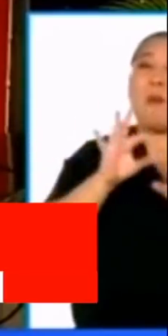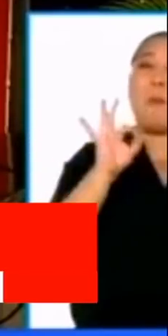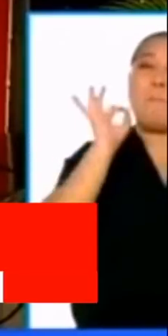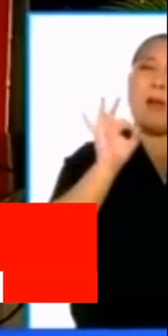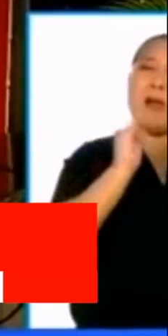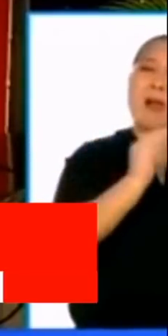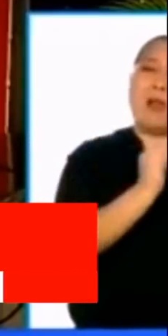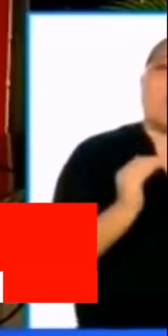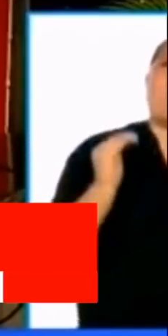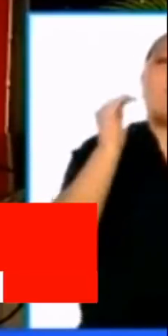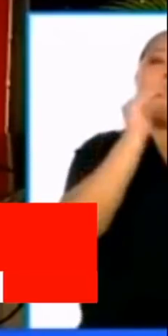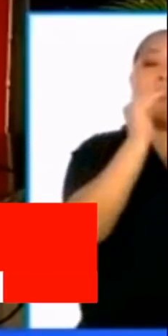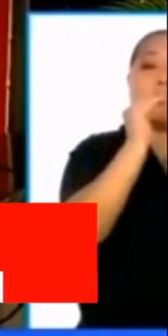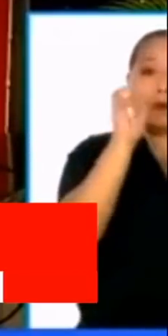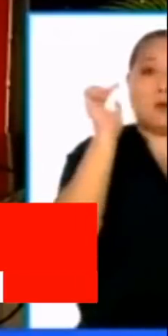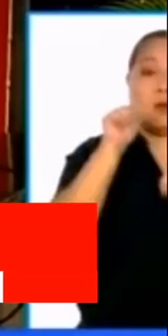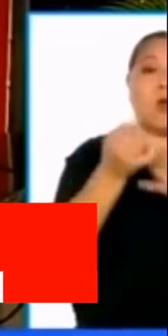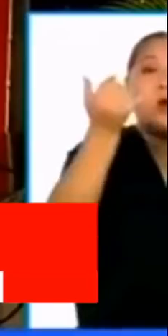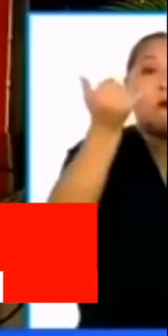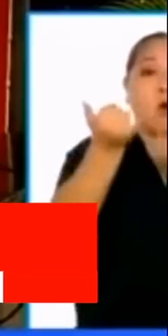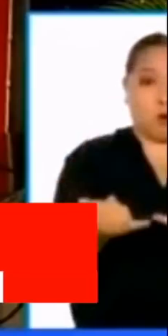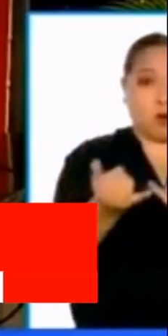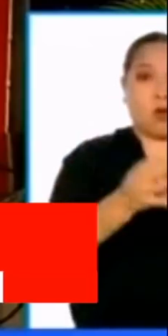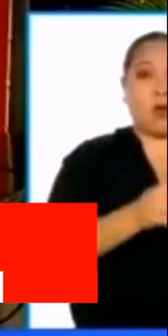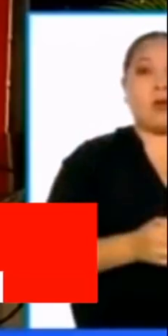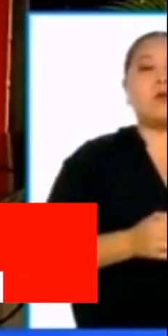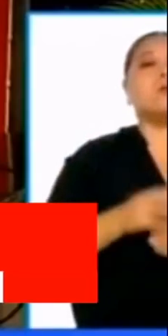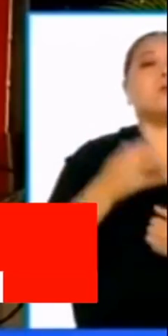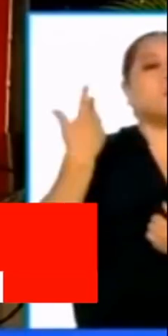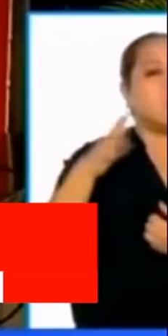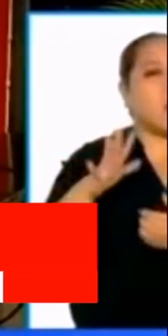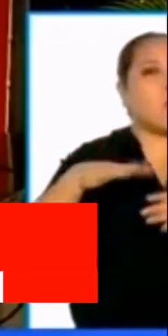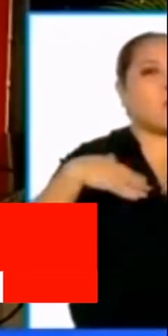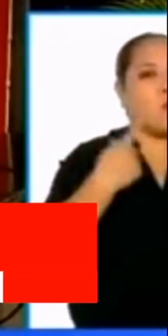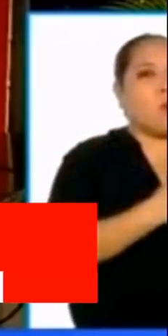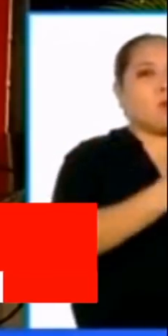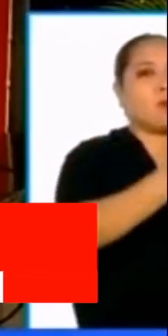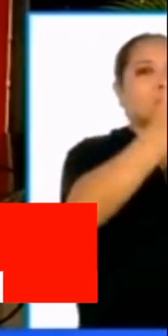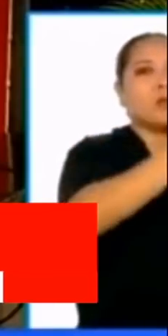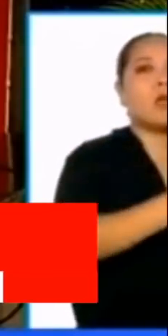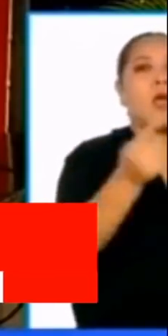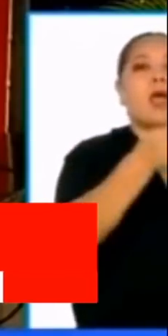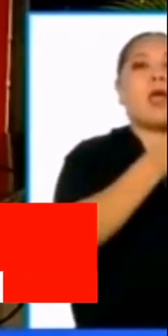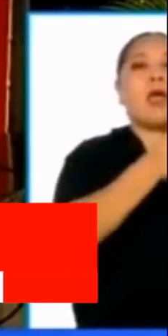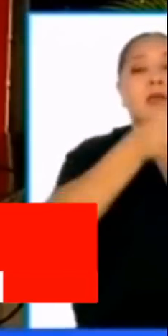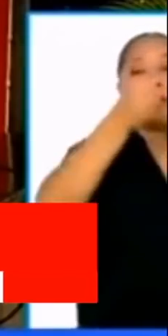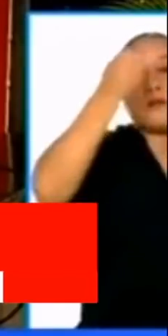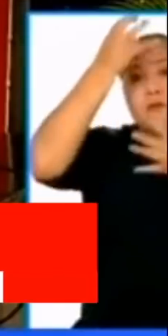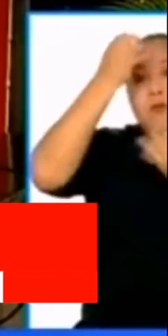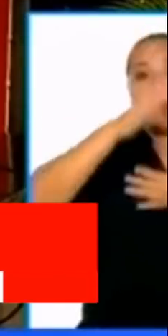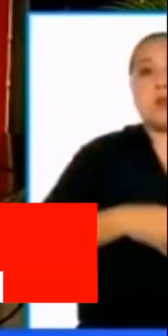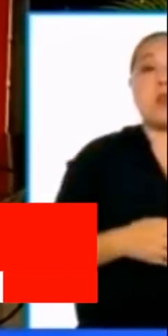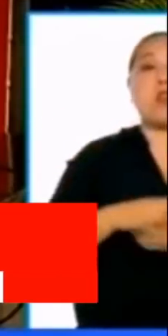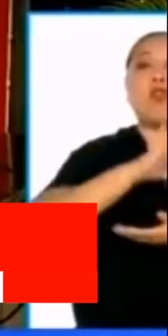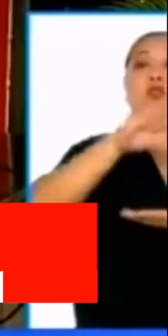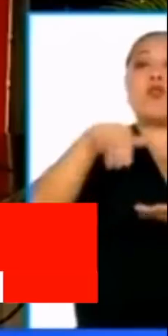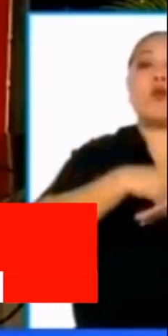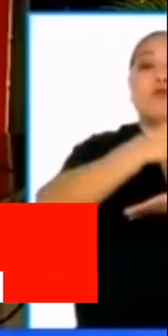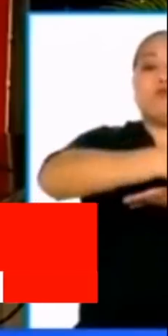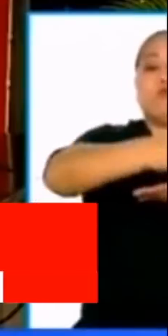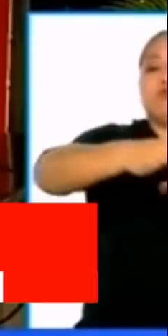en situación de riesgo extremo. Hoy día estamos en condiciones de presentar esta información a